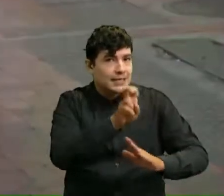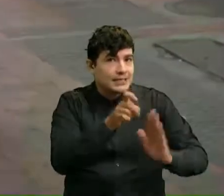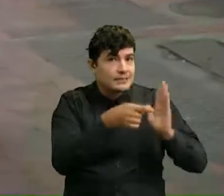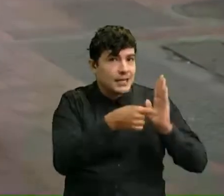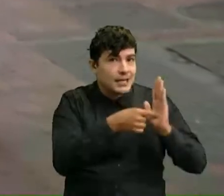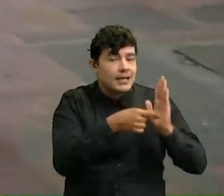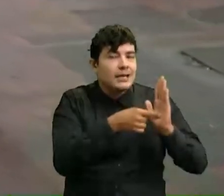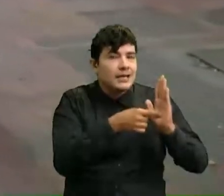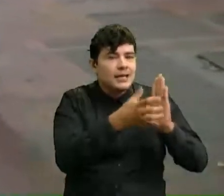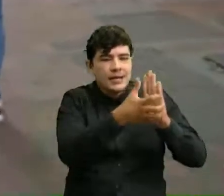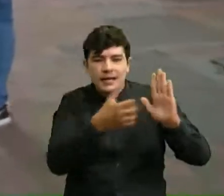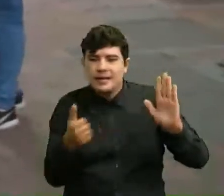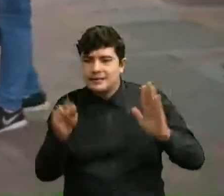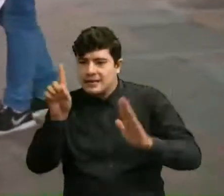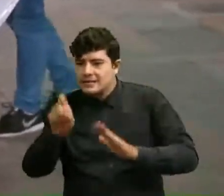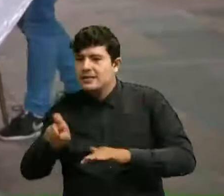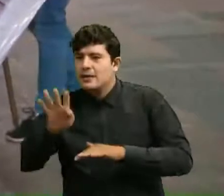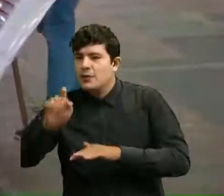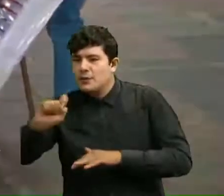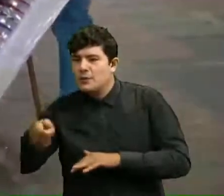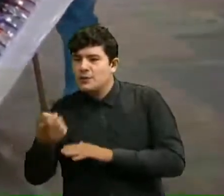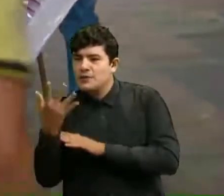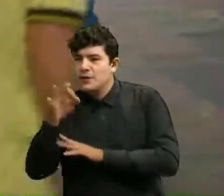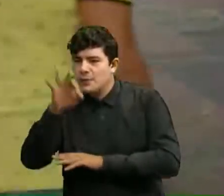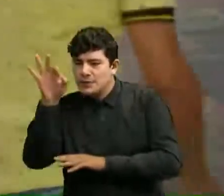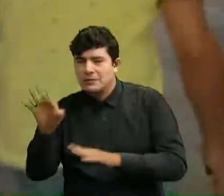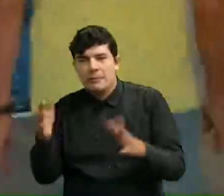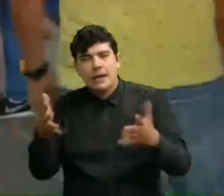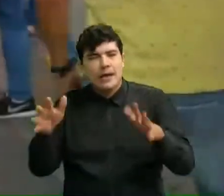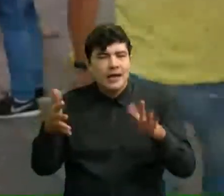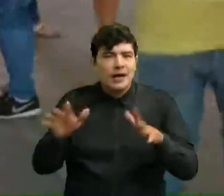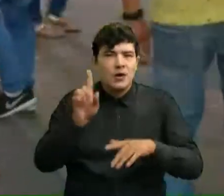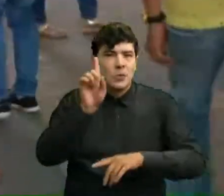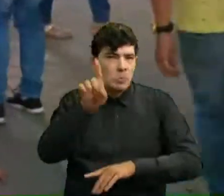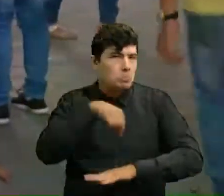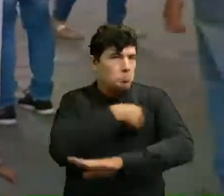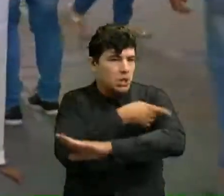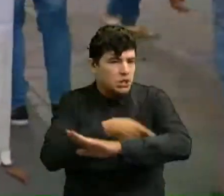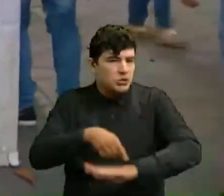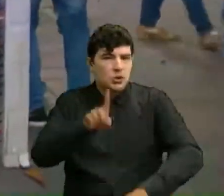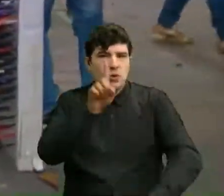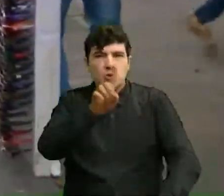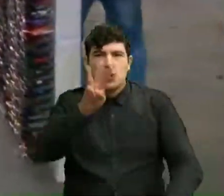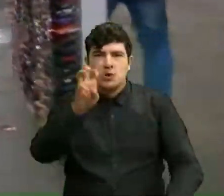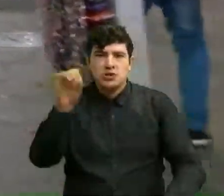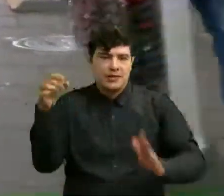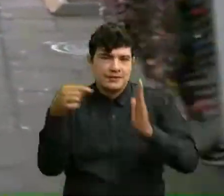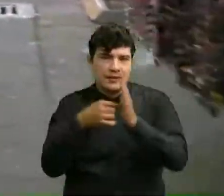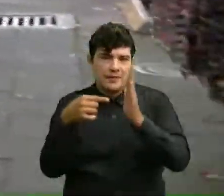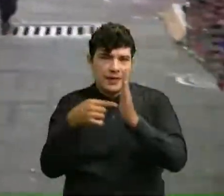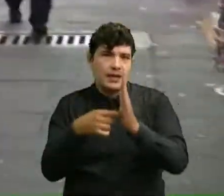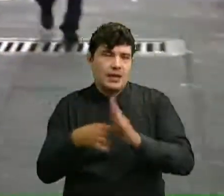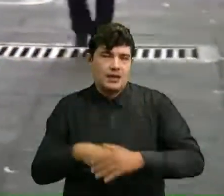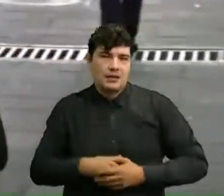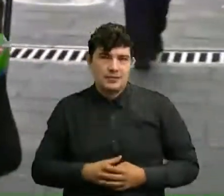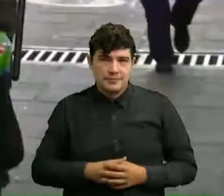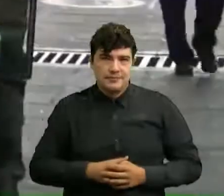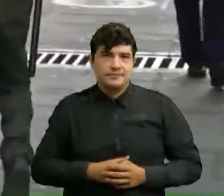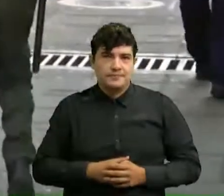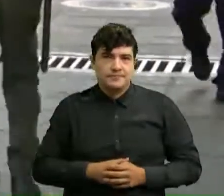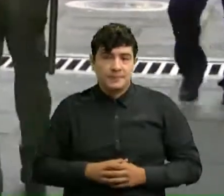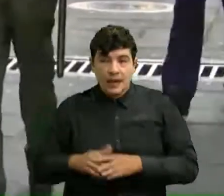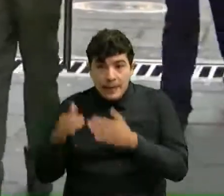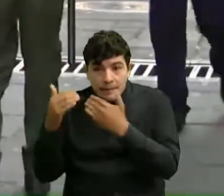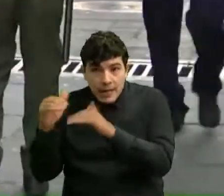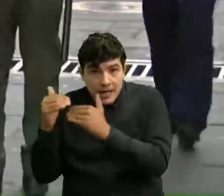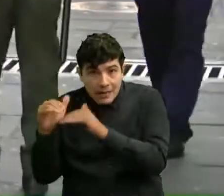el 64.5%, nos da un aproximado de 1.180.000 pesos. Es decir, hablando a salario mínimo